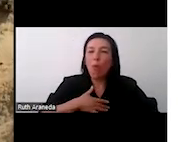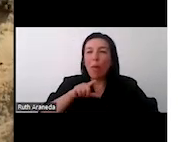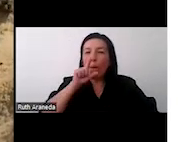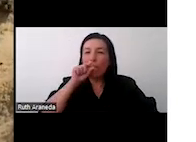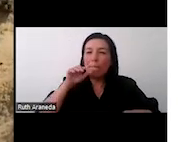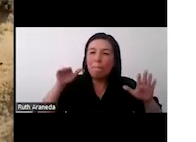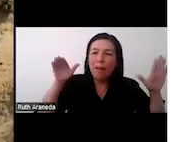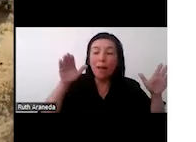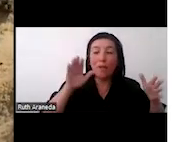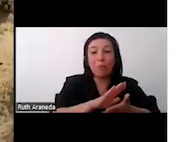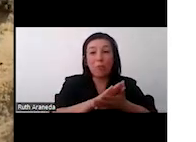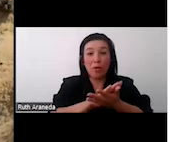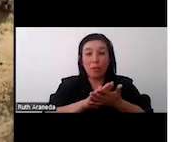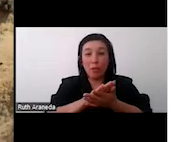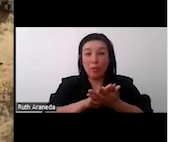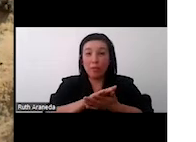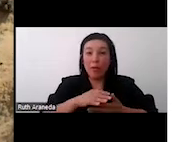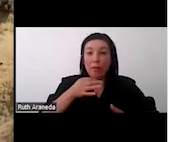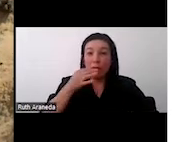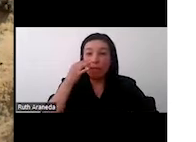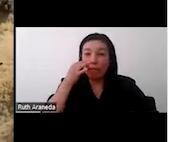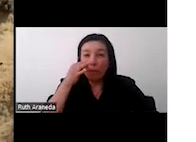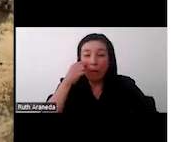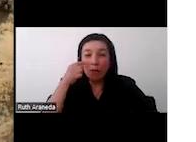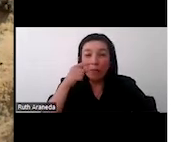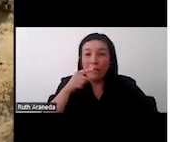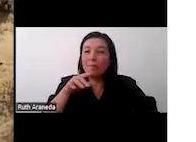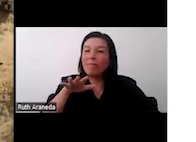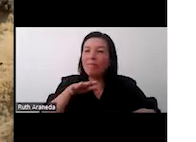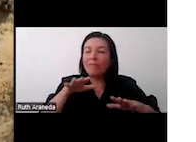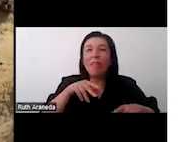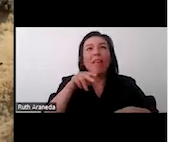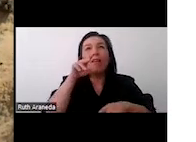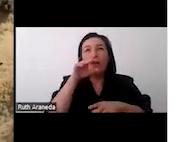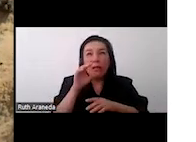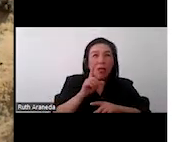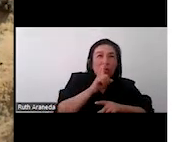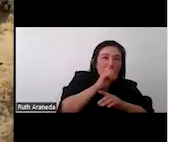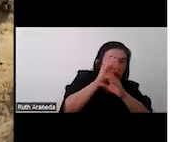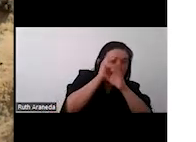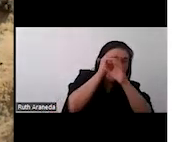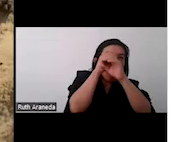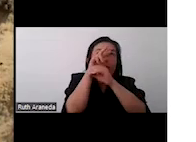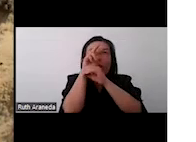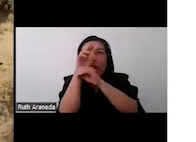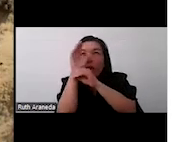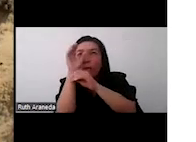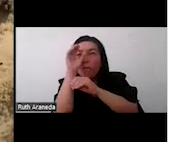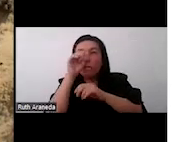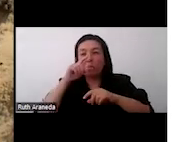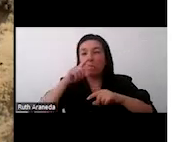actividades, por ejemplo, haciendo birdwatching, que es la actividad de avistamiento de aves. Uno sale a